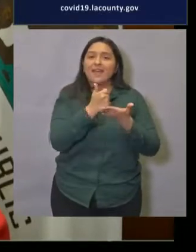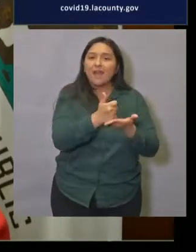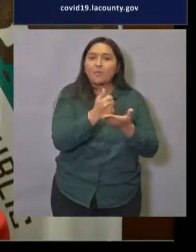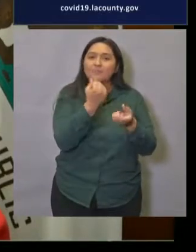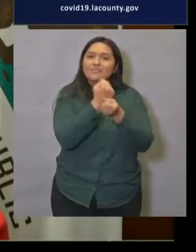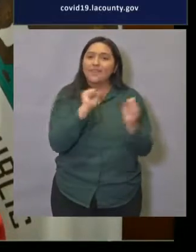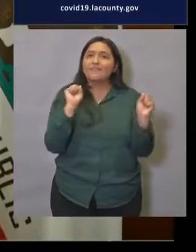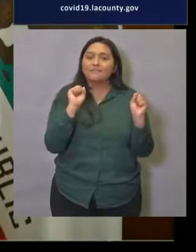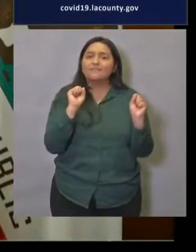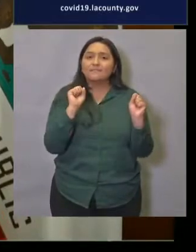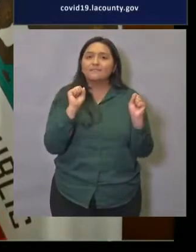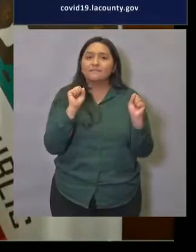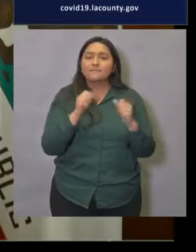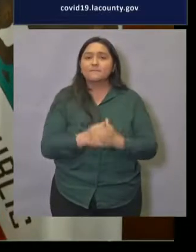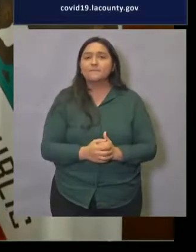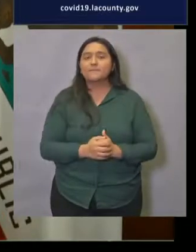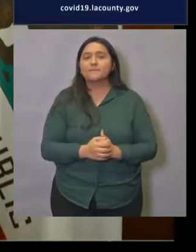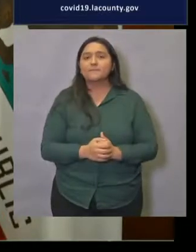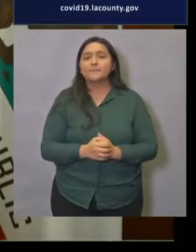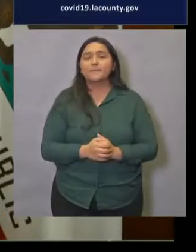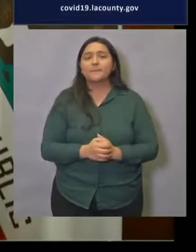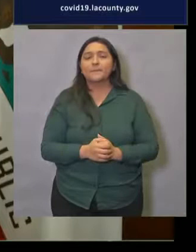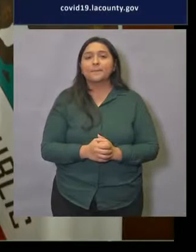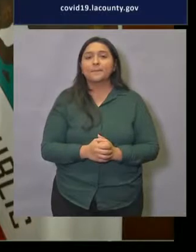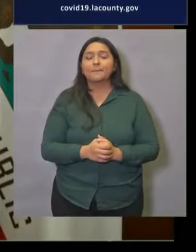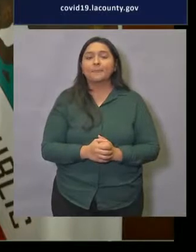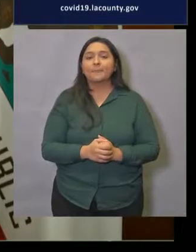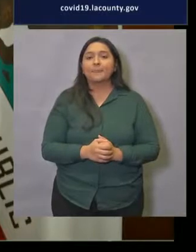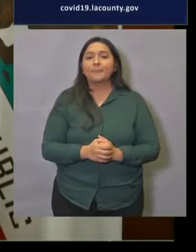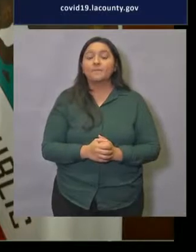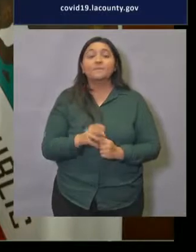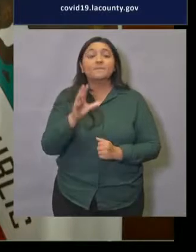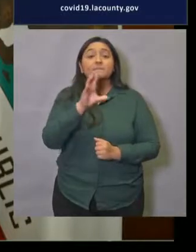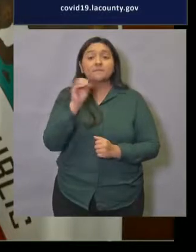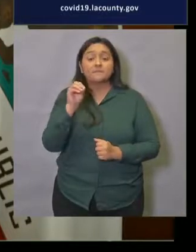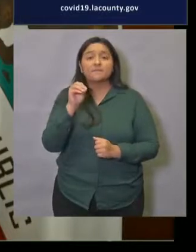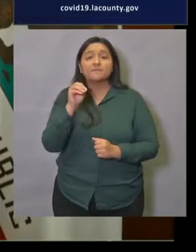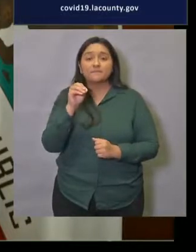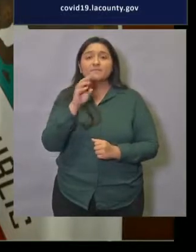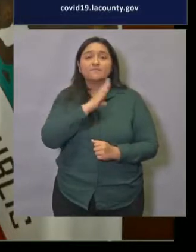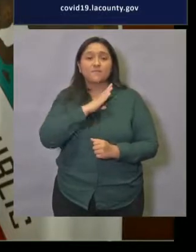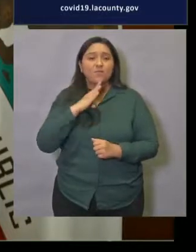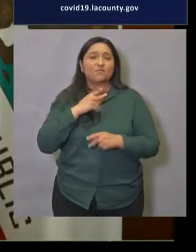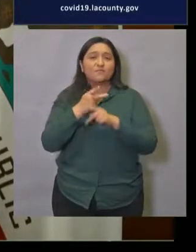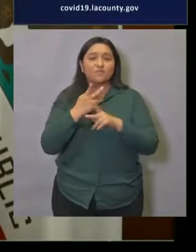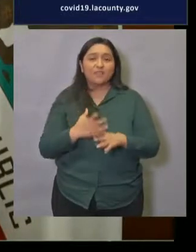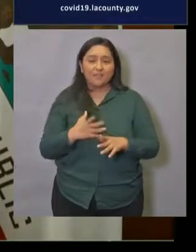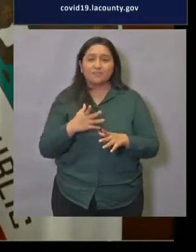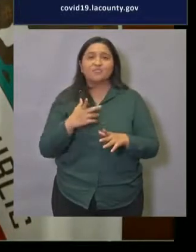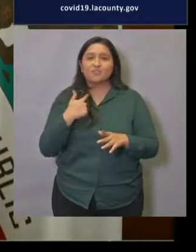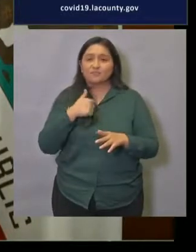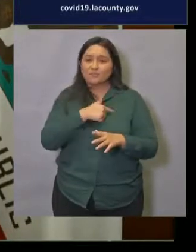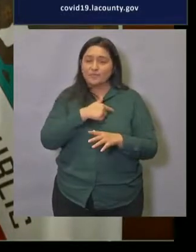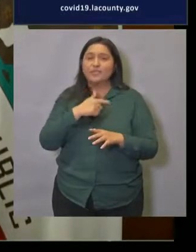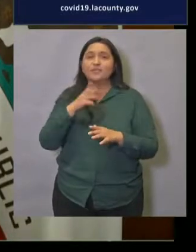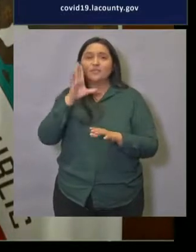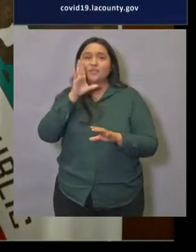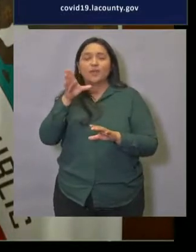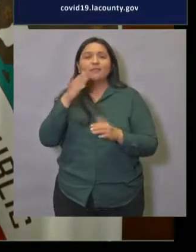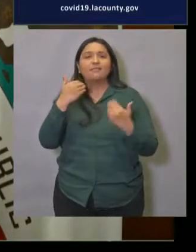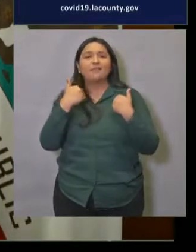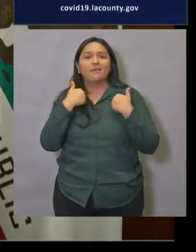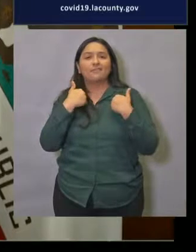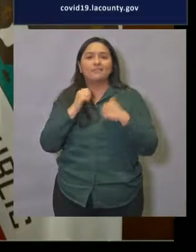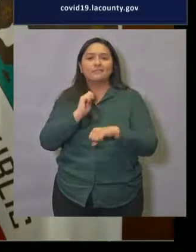que merecen la comunidad. También bajo mi dirección, la Junta de Supervisores va a haber una ordenanza mañana